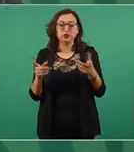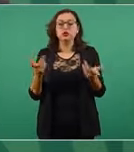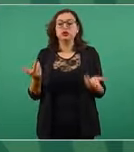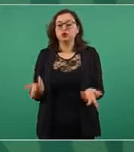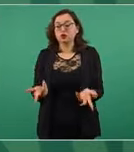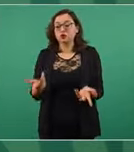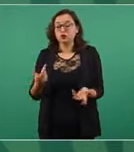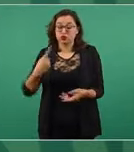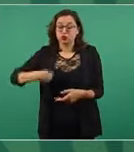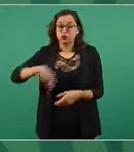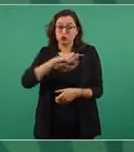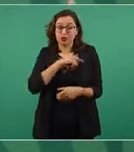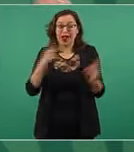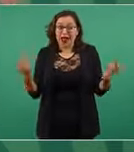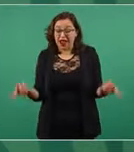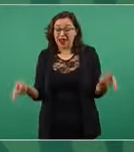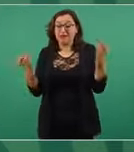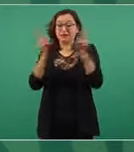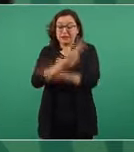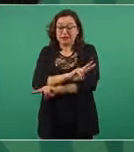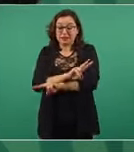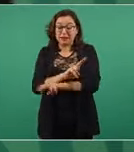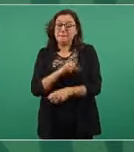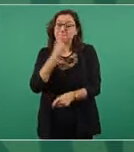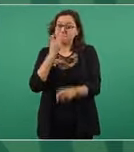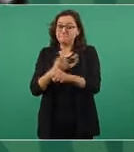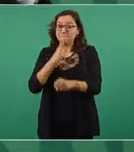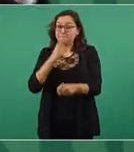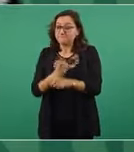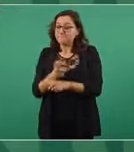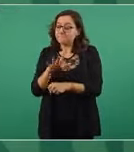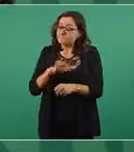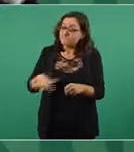vamos a llegar de la base hasta la